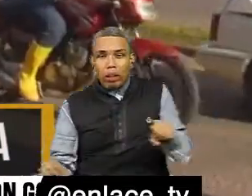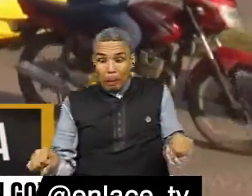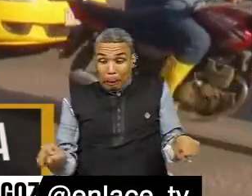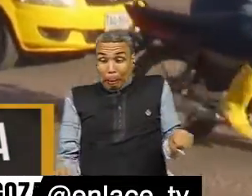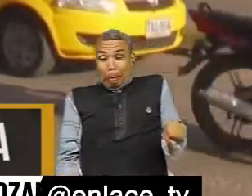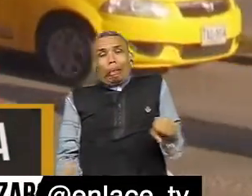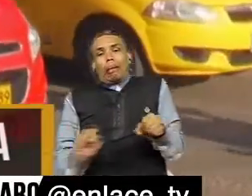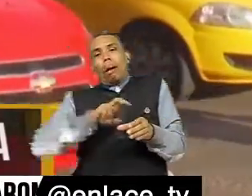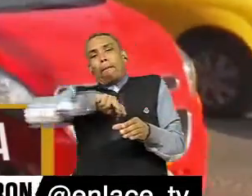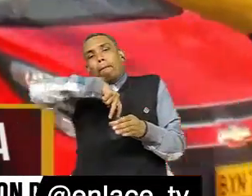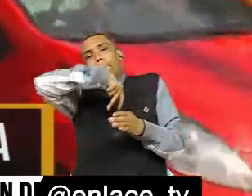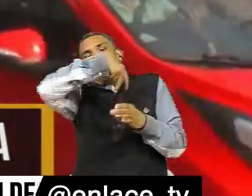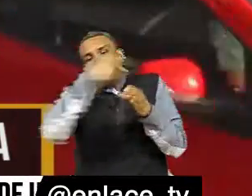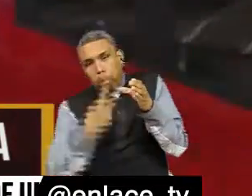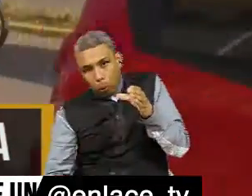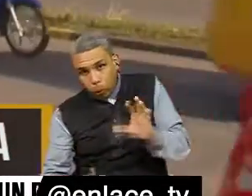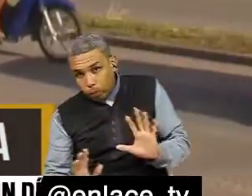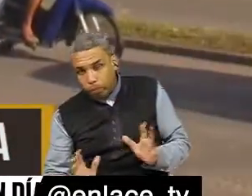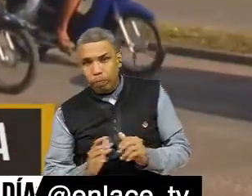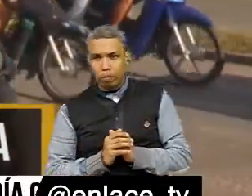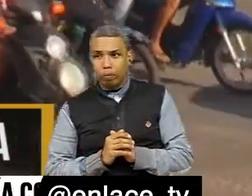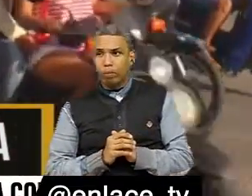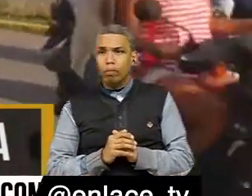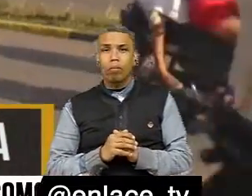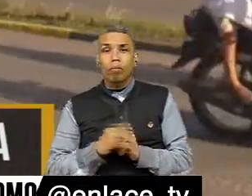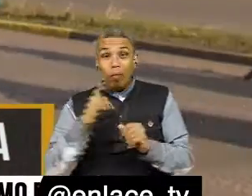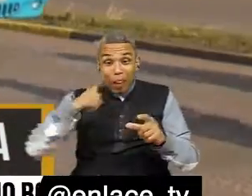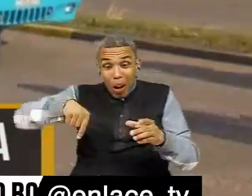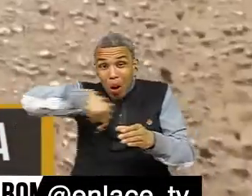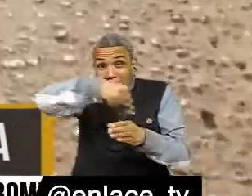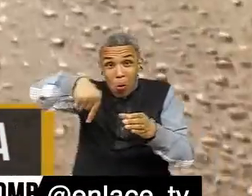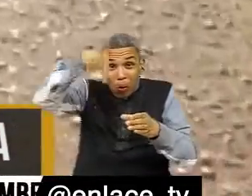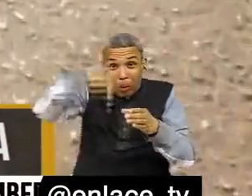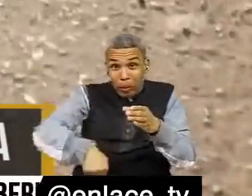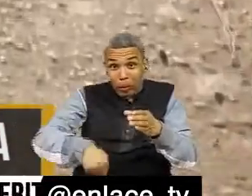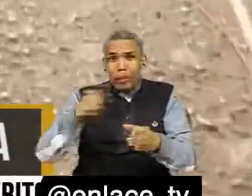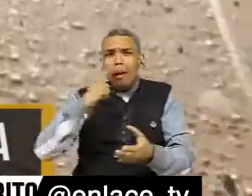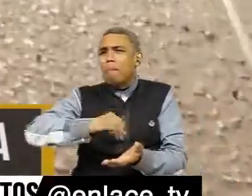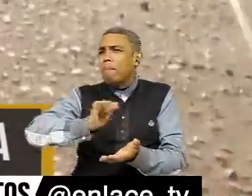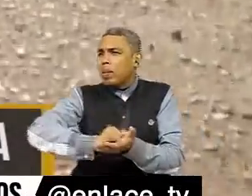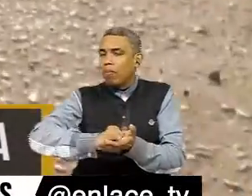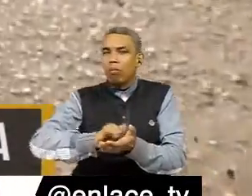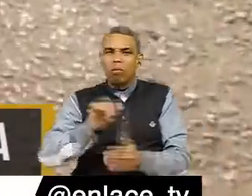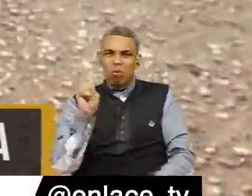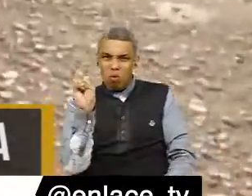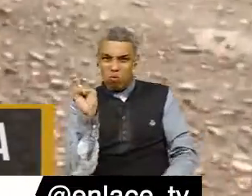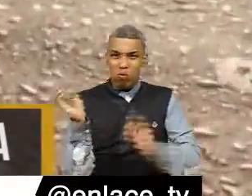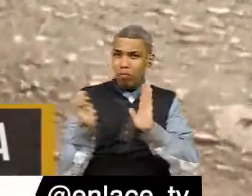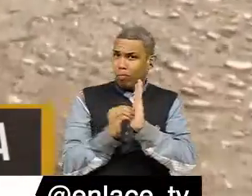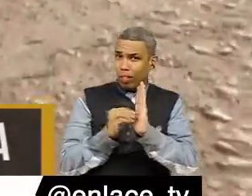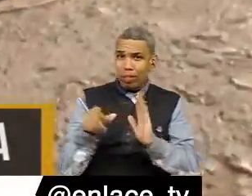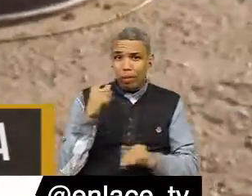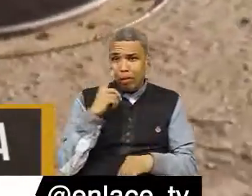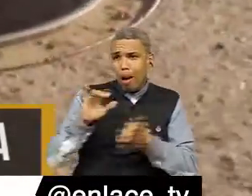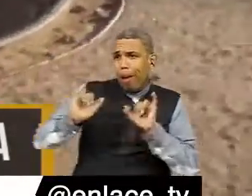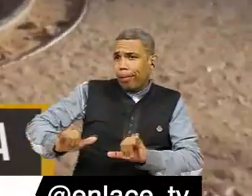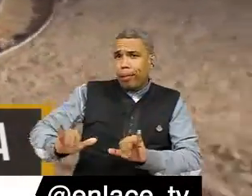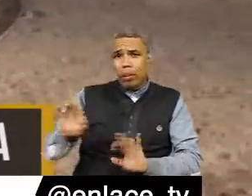Por lo menos 8 accidentes en un mes por esta misma causa se han registrado por culpa de esta alcantarilla que día y noche permanece